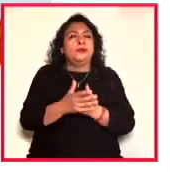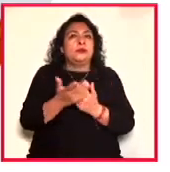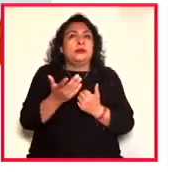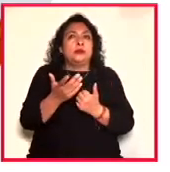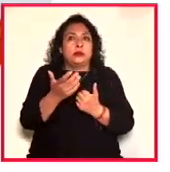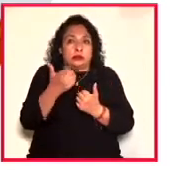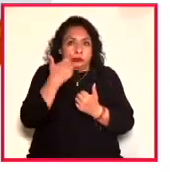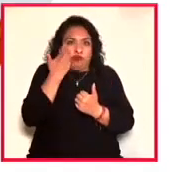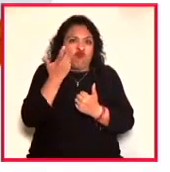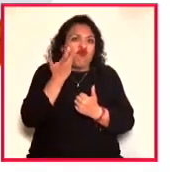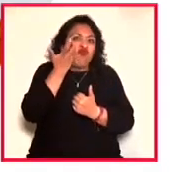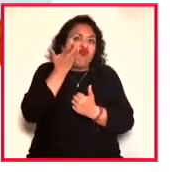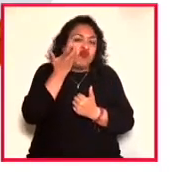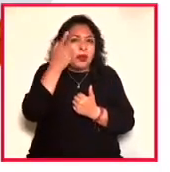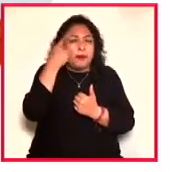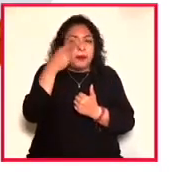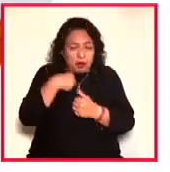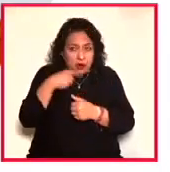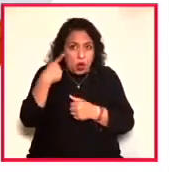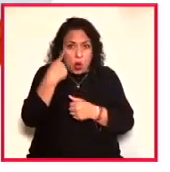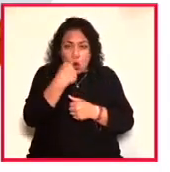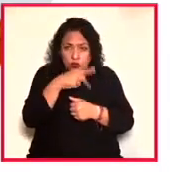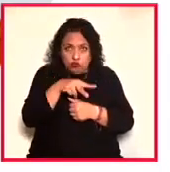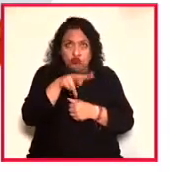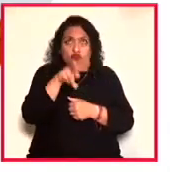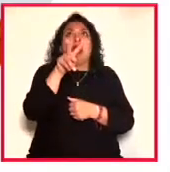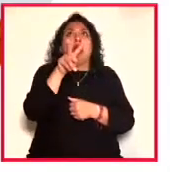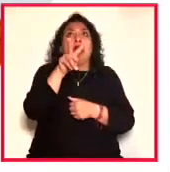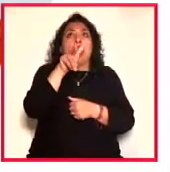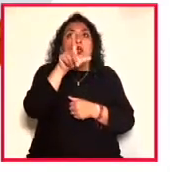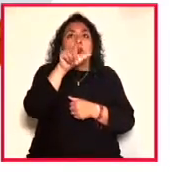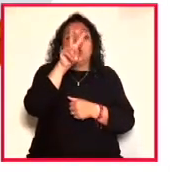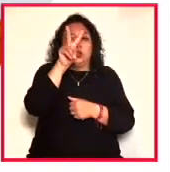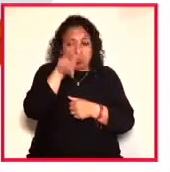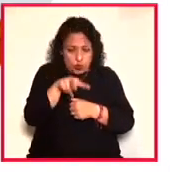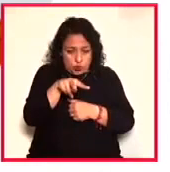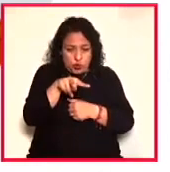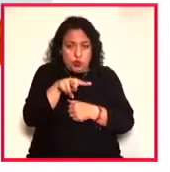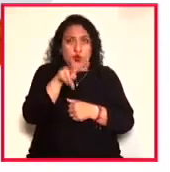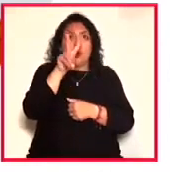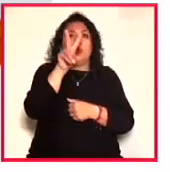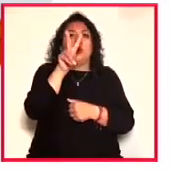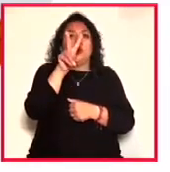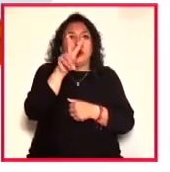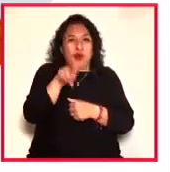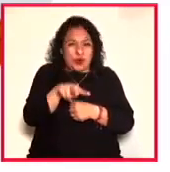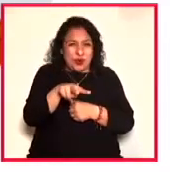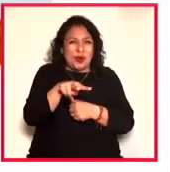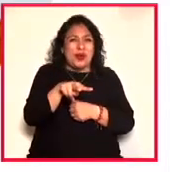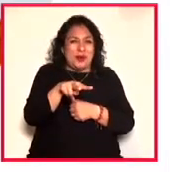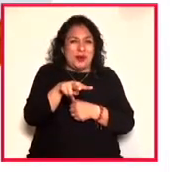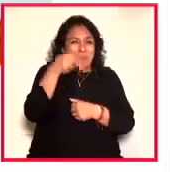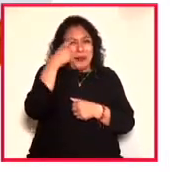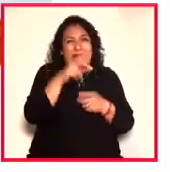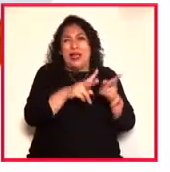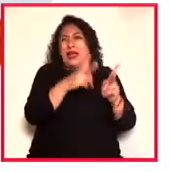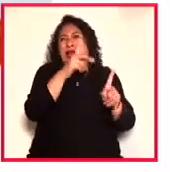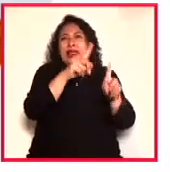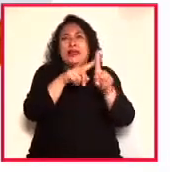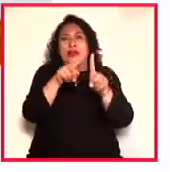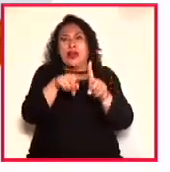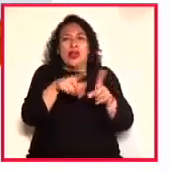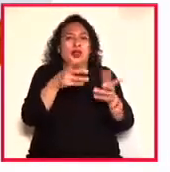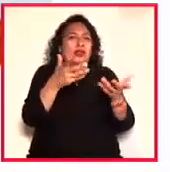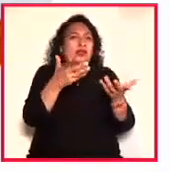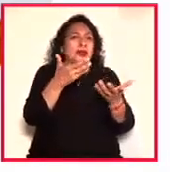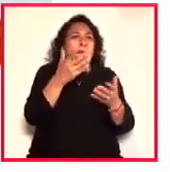provocada, para elevar la mirada. Después bajar la mirada, volver a elevarla para una planta reptante, una planta que está sobre